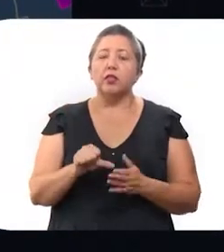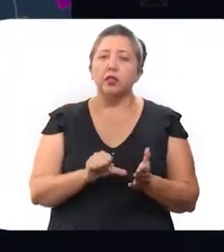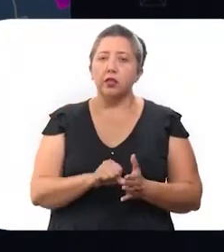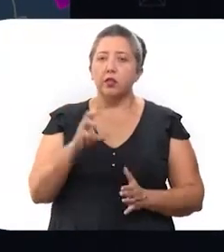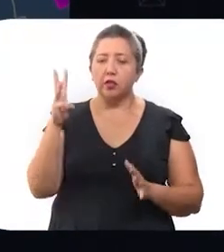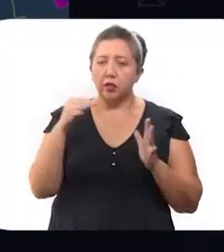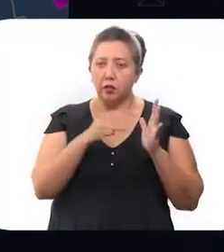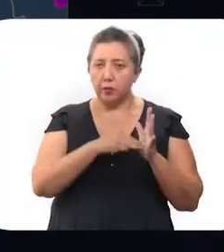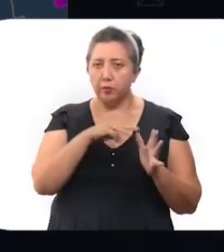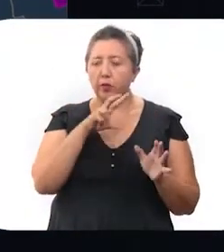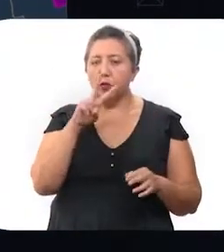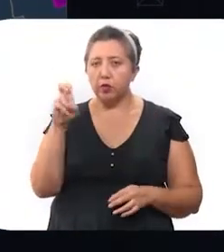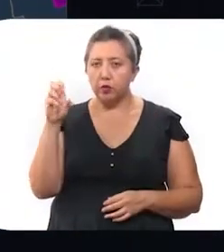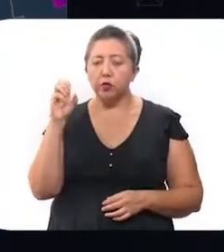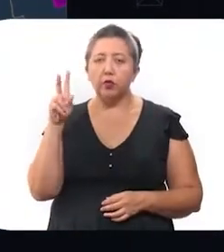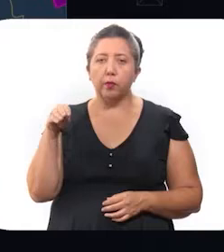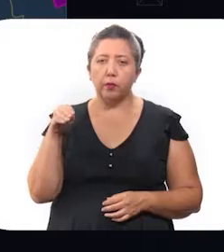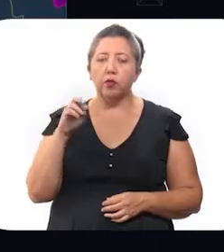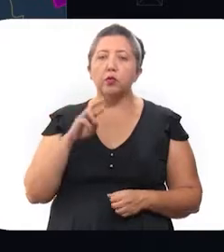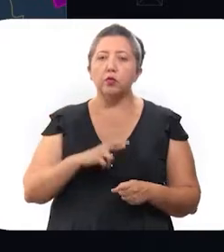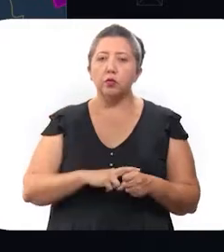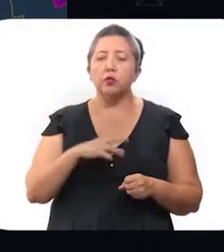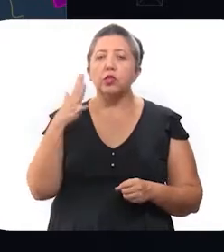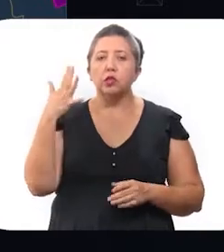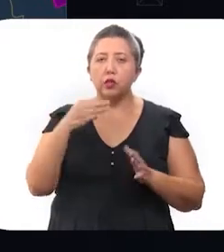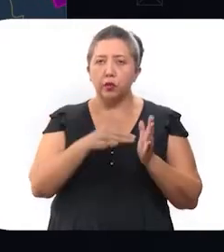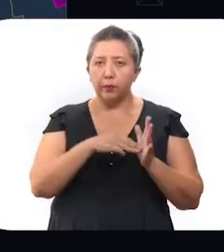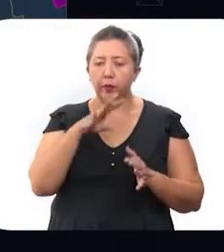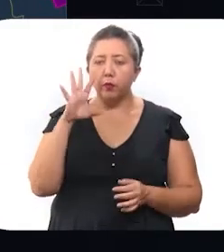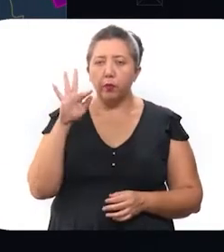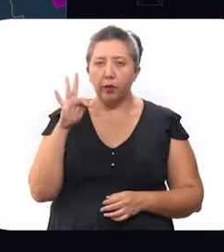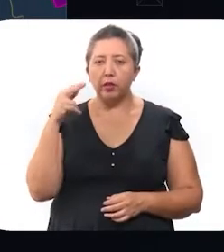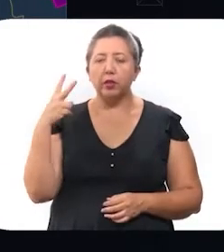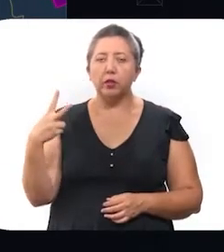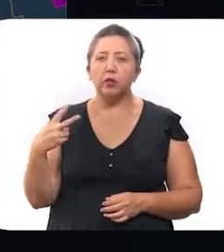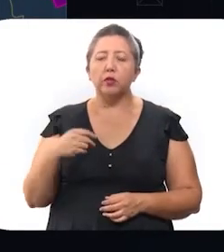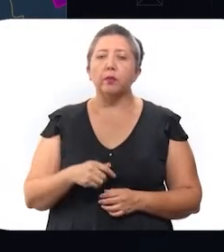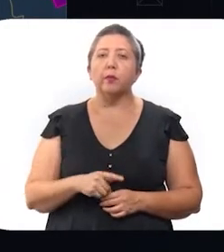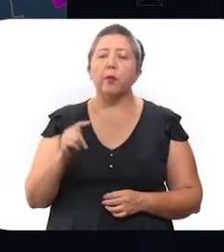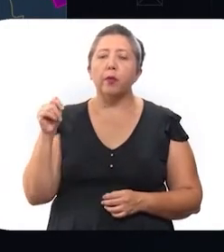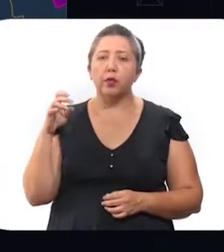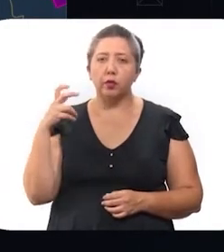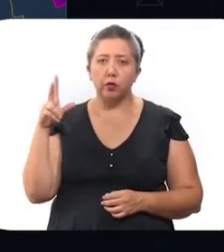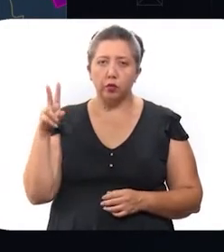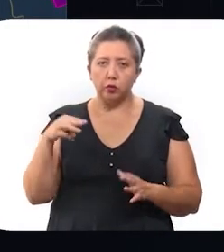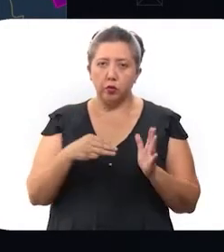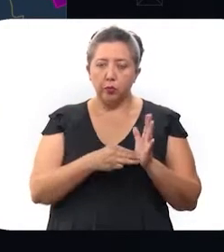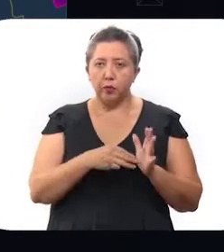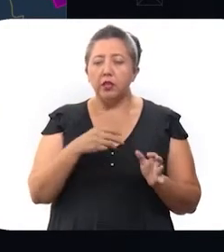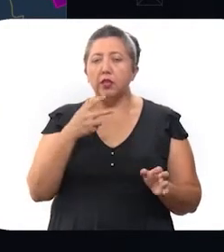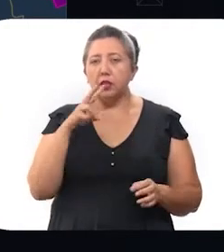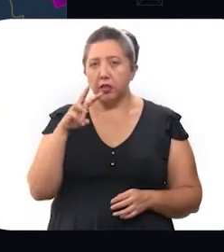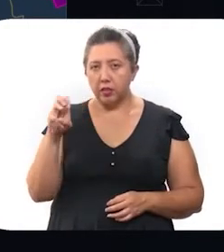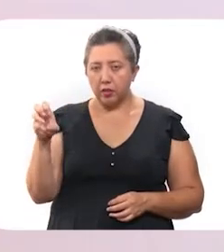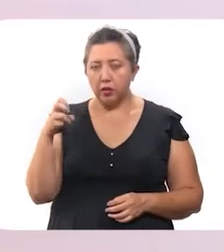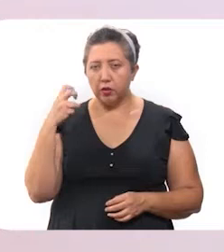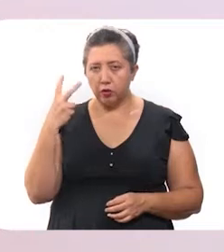centro 3.290, en la zona sur 5.042 y en la zona poniente